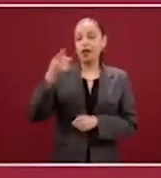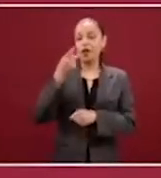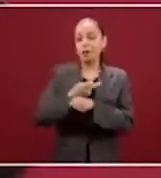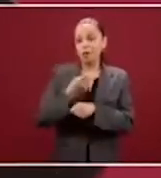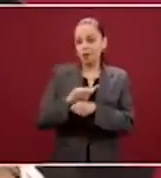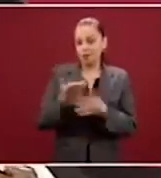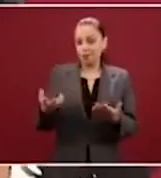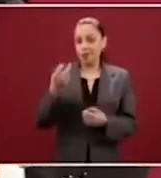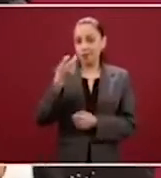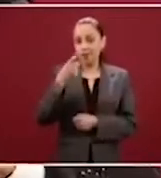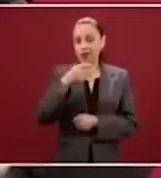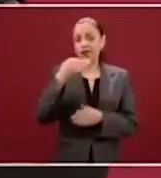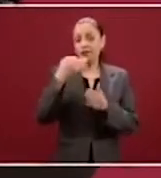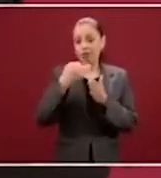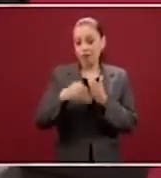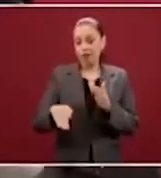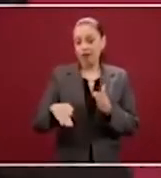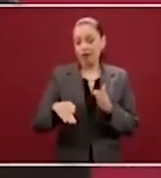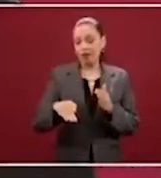pirámide ahí